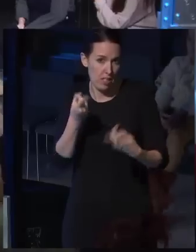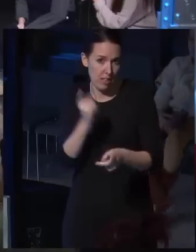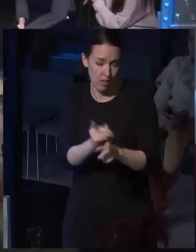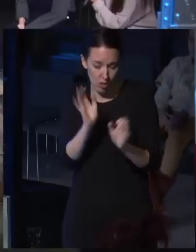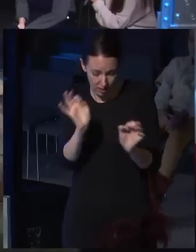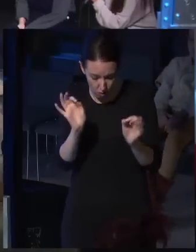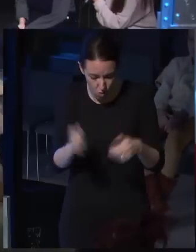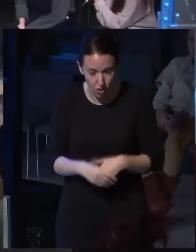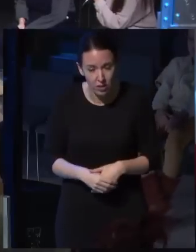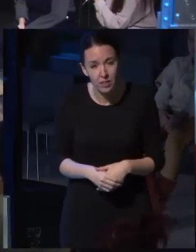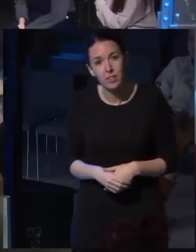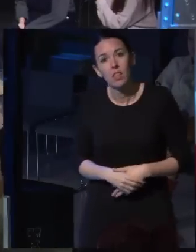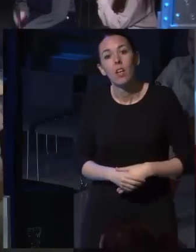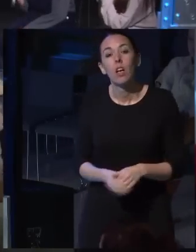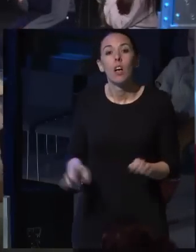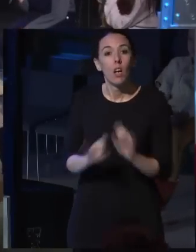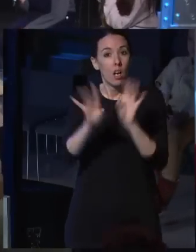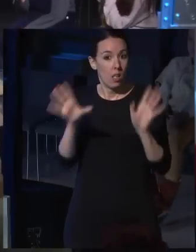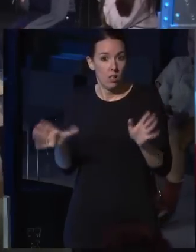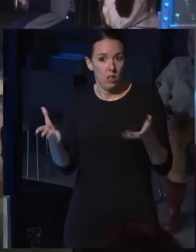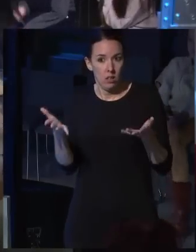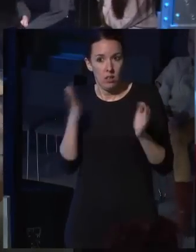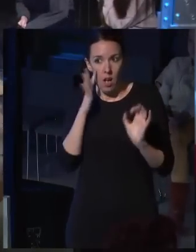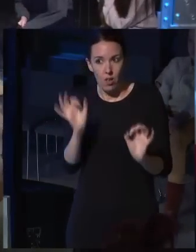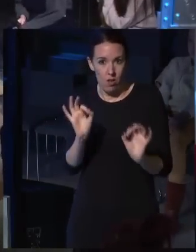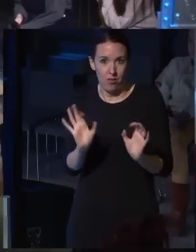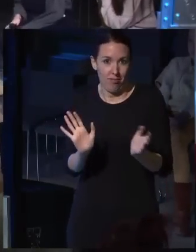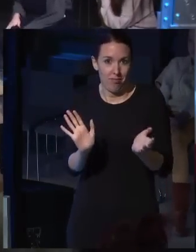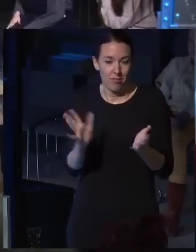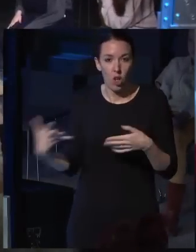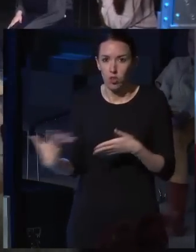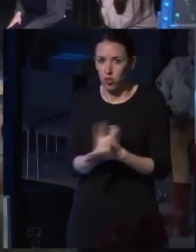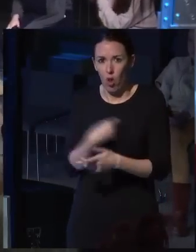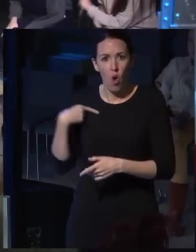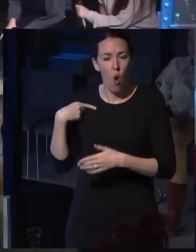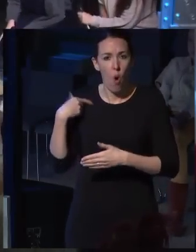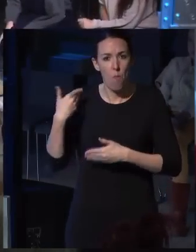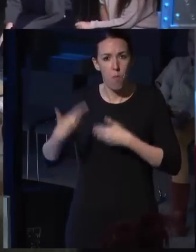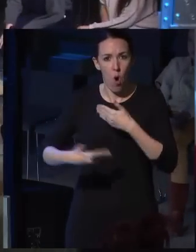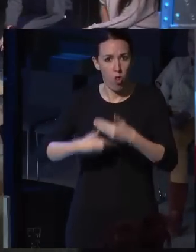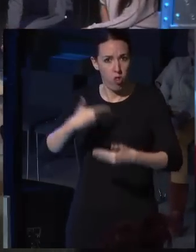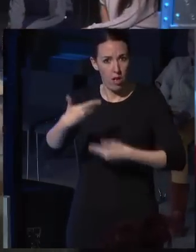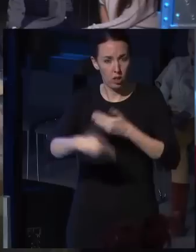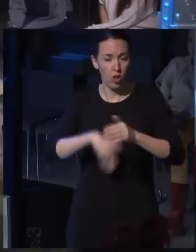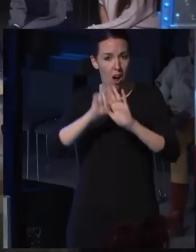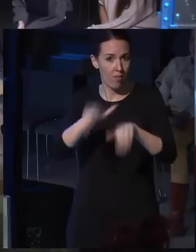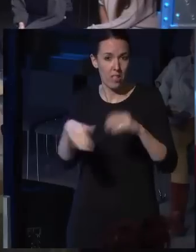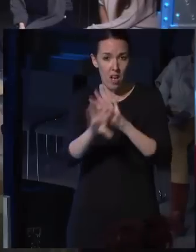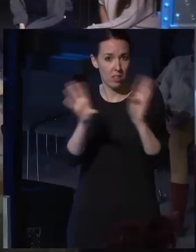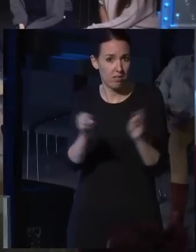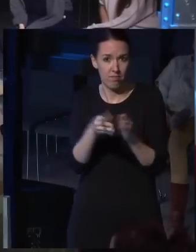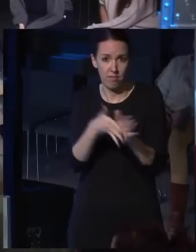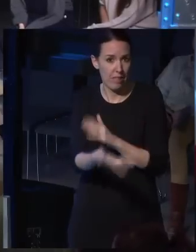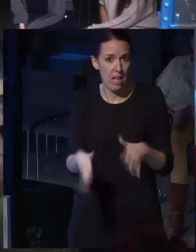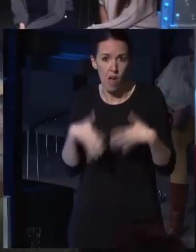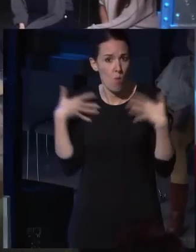seguro. Claro, todo un... No lo abro. Todo un proceso que al final, lo ha dicho Jorge, se resume en la emoción.